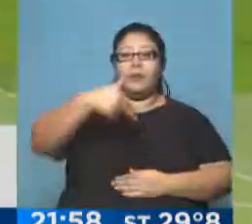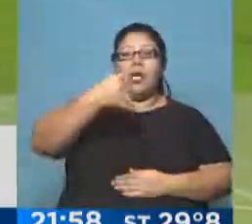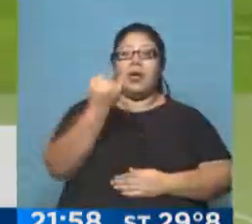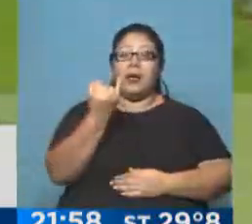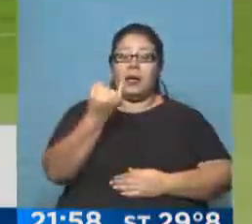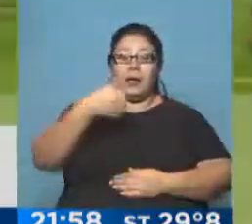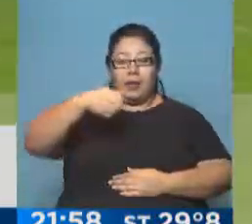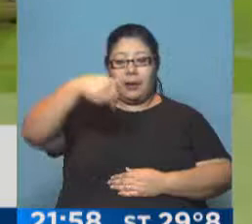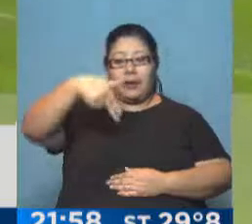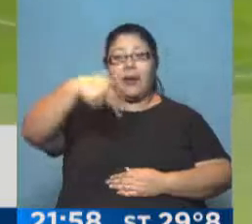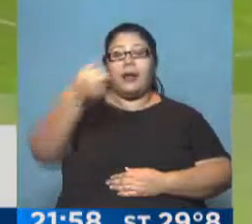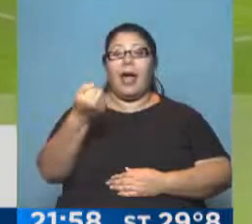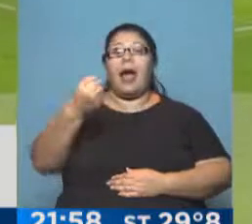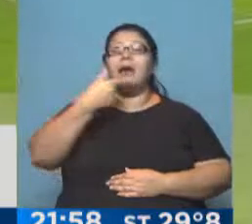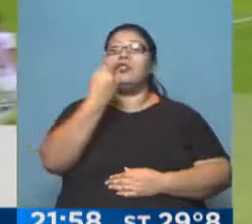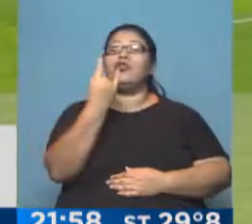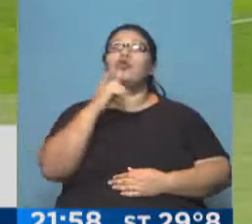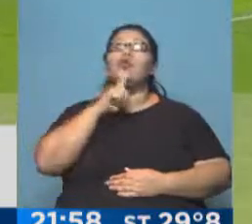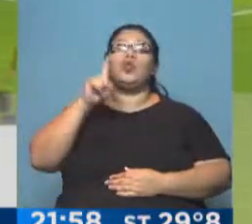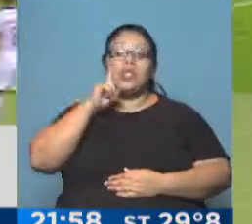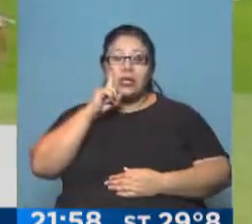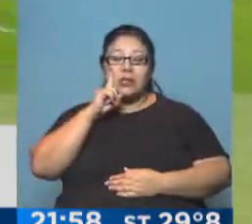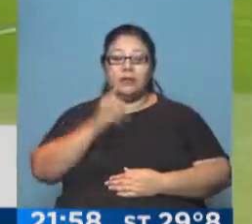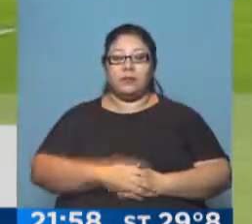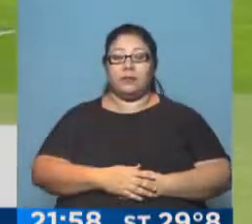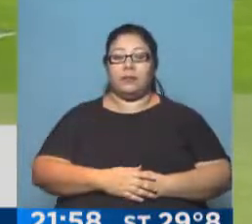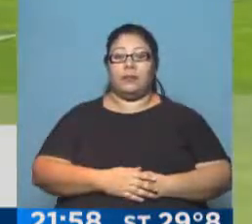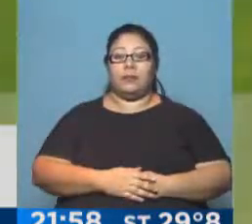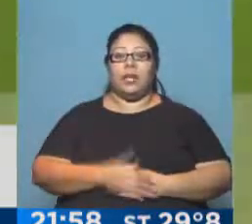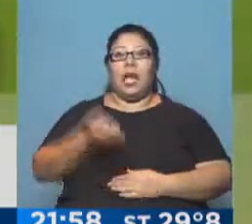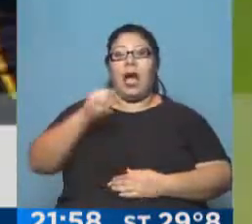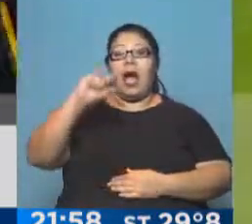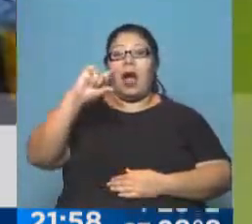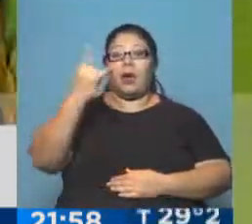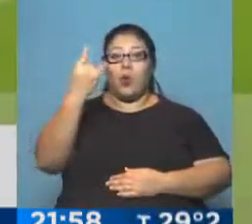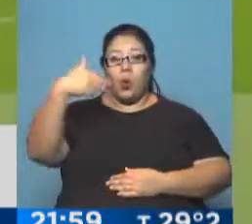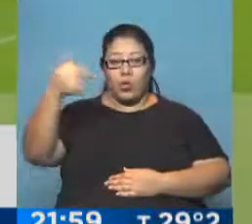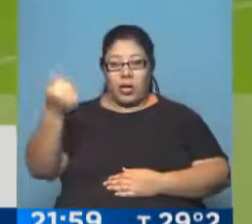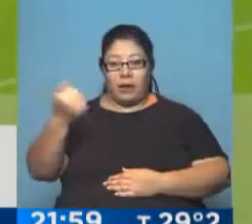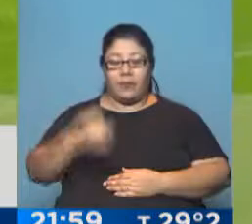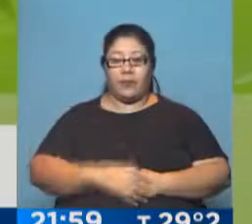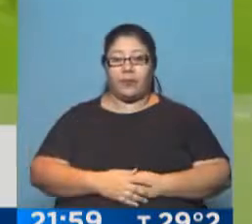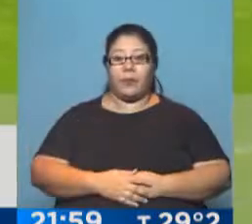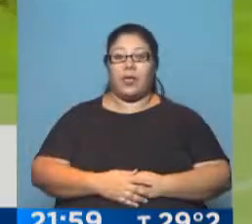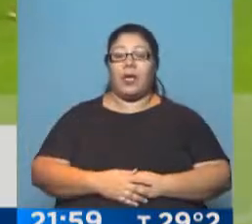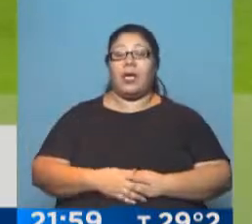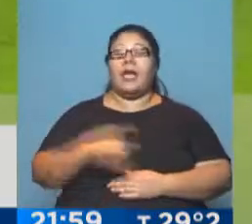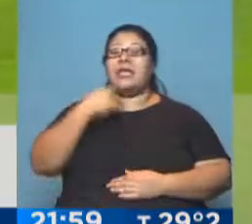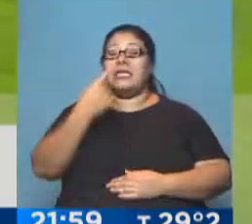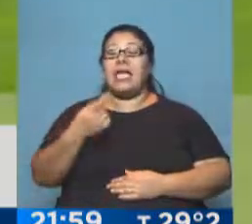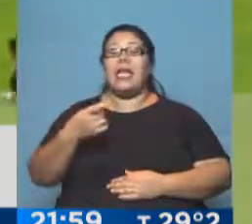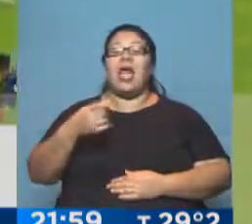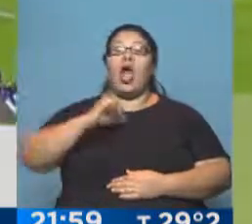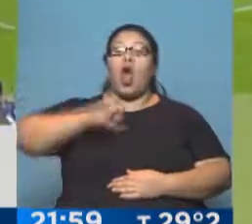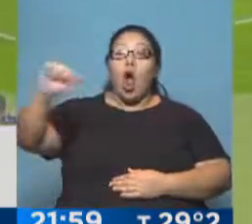El empate lo logró Acuña en el equipo bahiense y después Romero el gol de la victoria. Me piden que le dedique los goles de Boca, perdón,